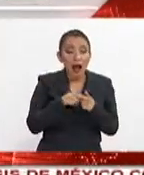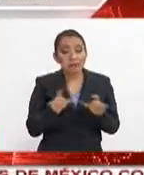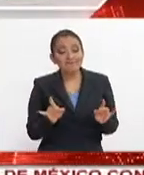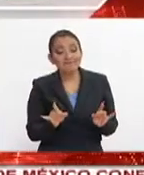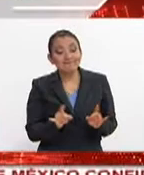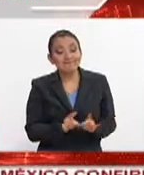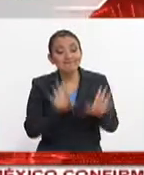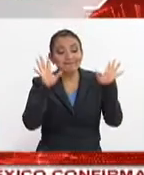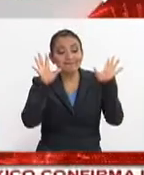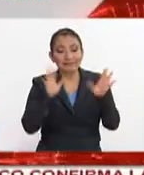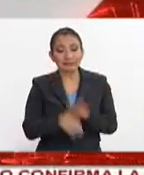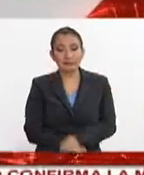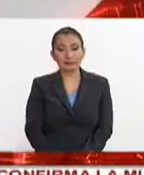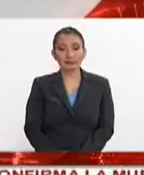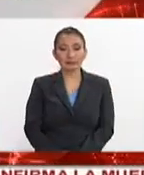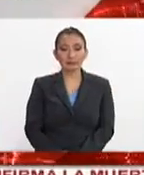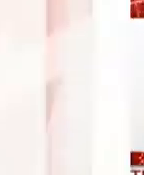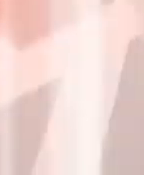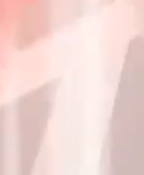ser prácticamente desplegado.